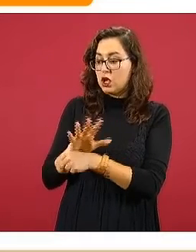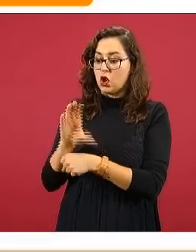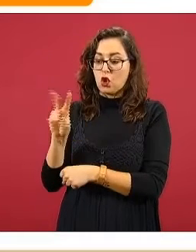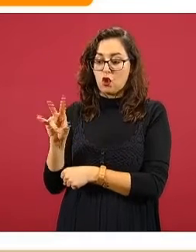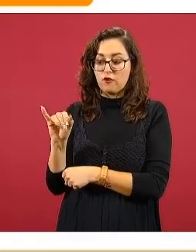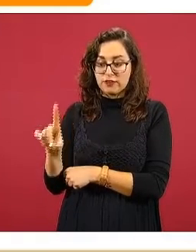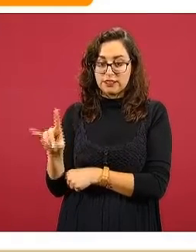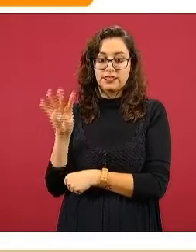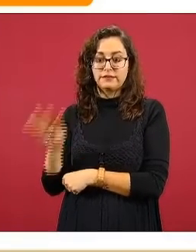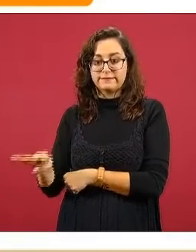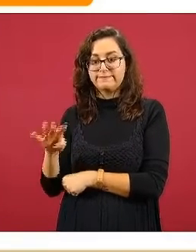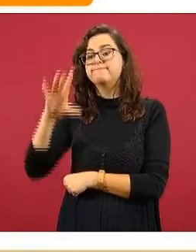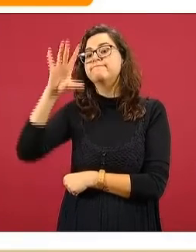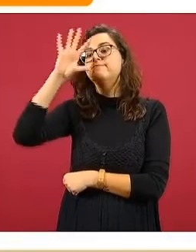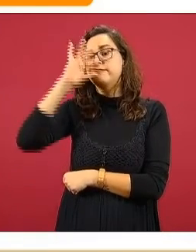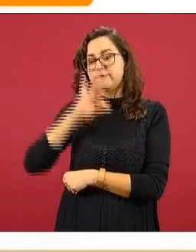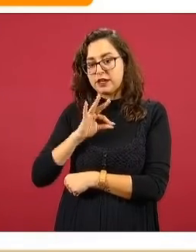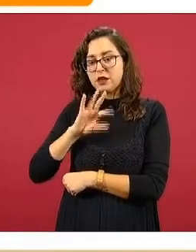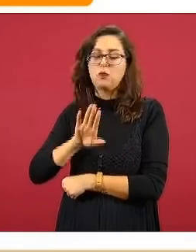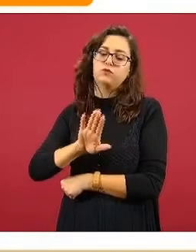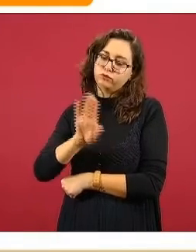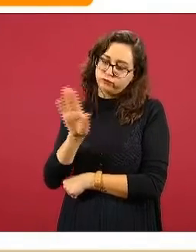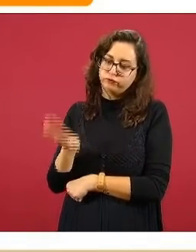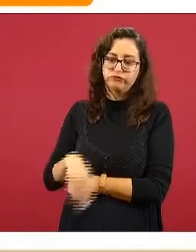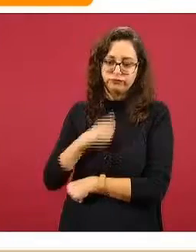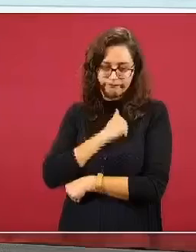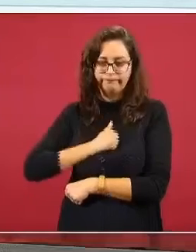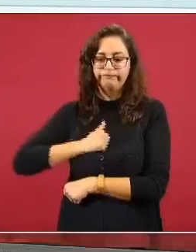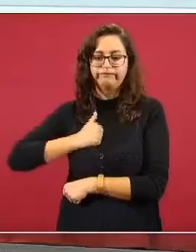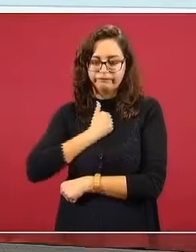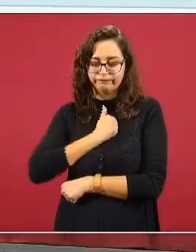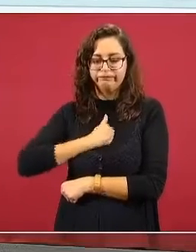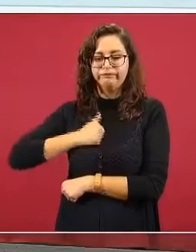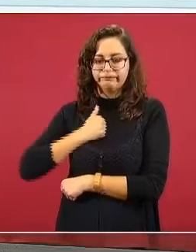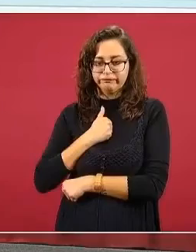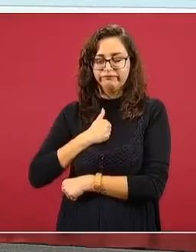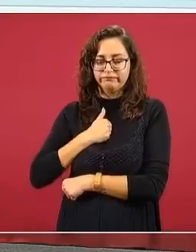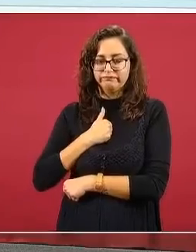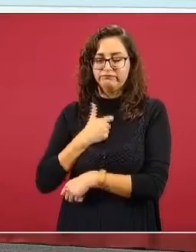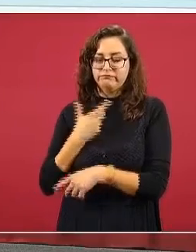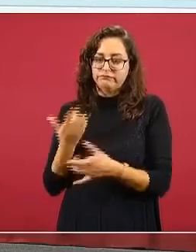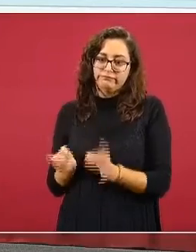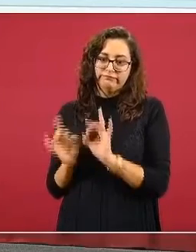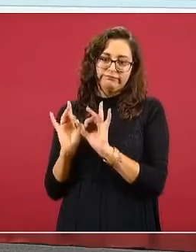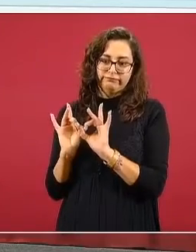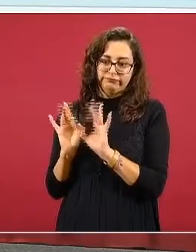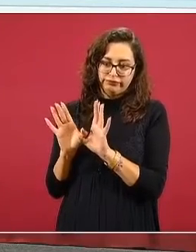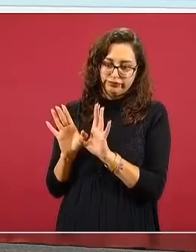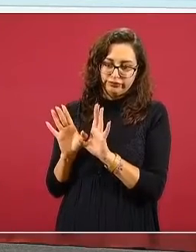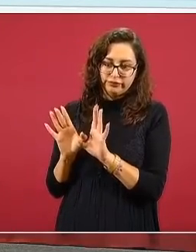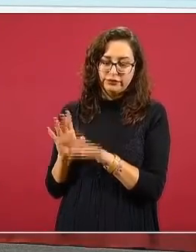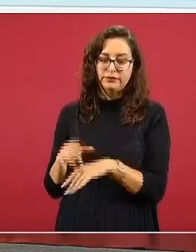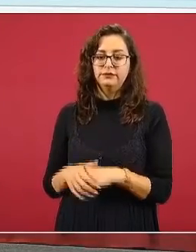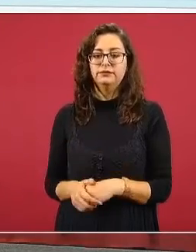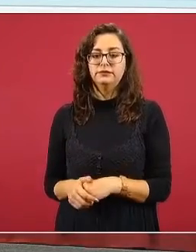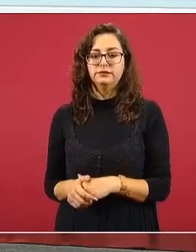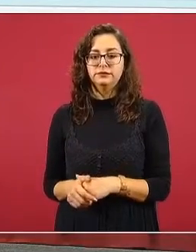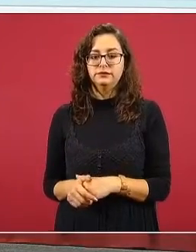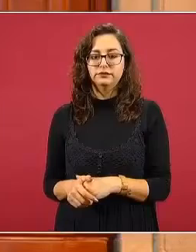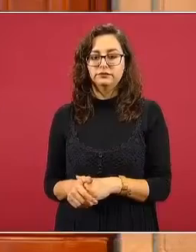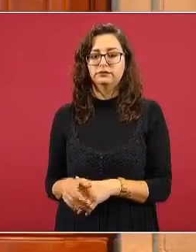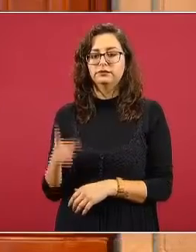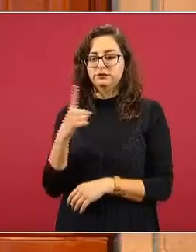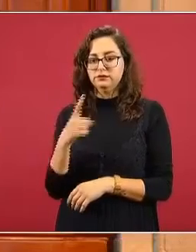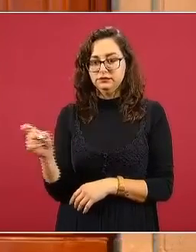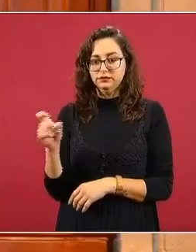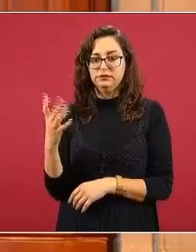COVID-19 y que lamentablemente han perdido la vida a consecuencia de las complicaciones que da esta enfermedad, y tenemos